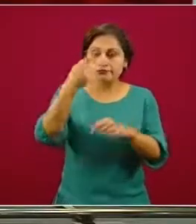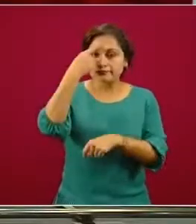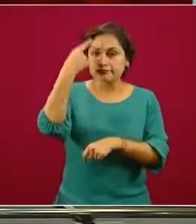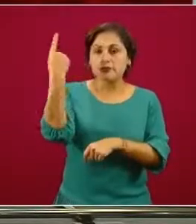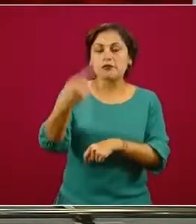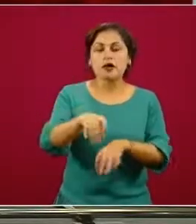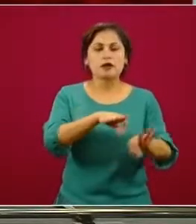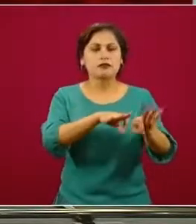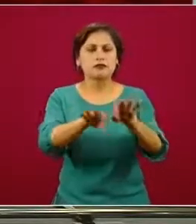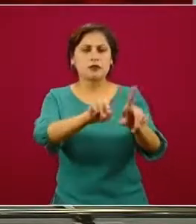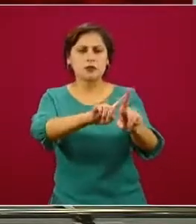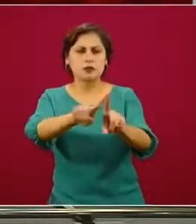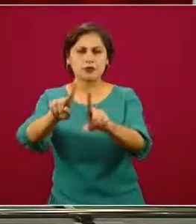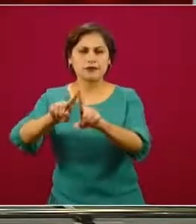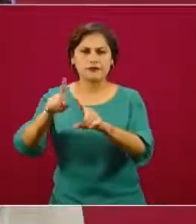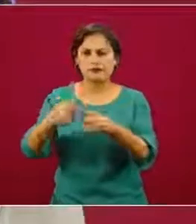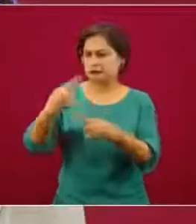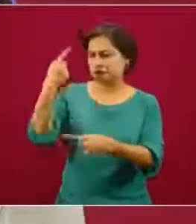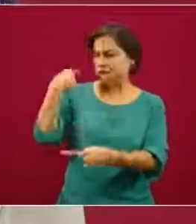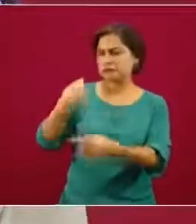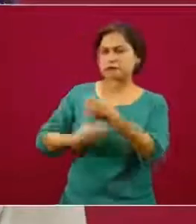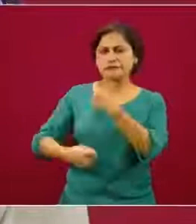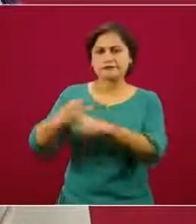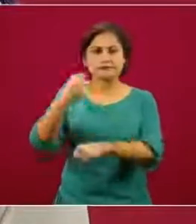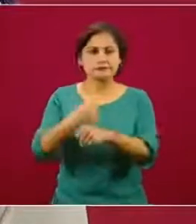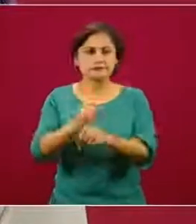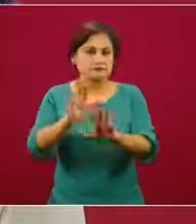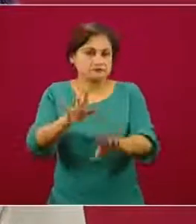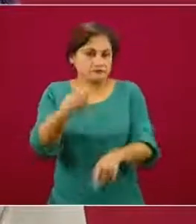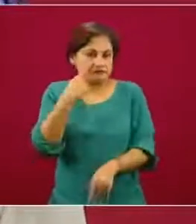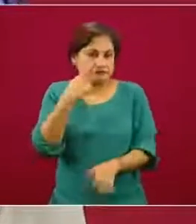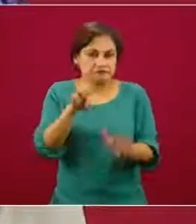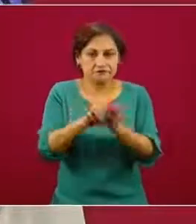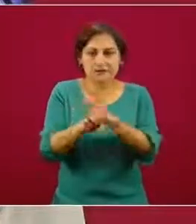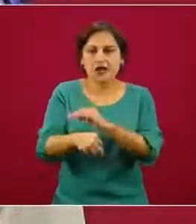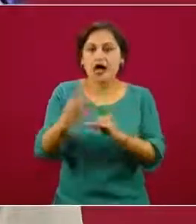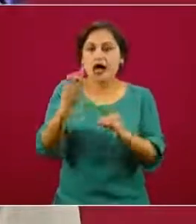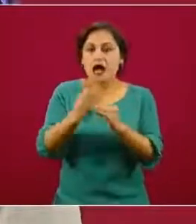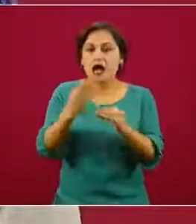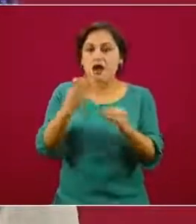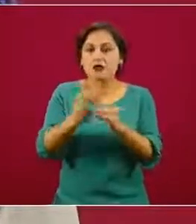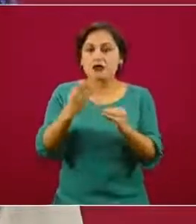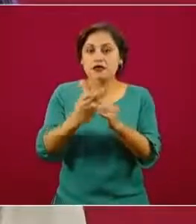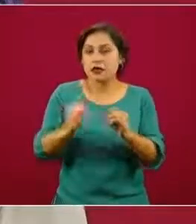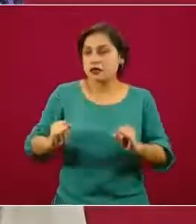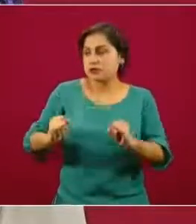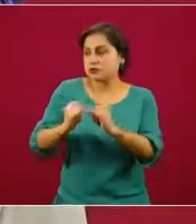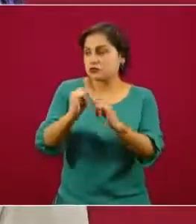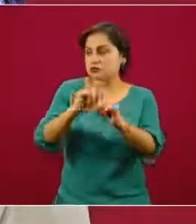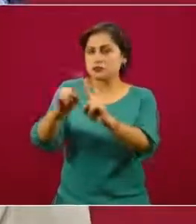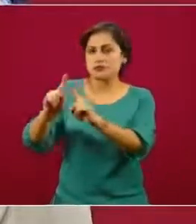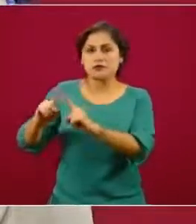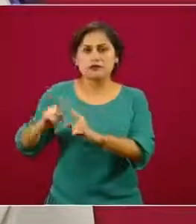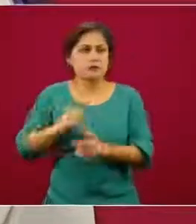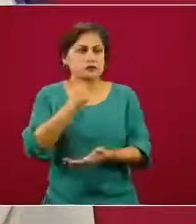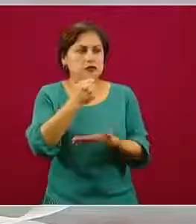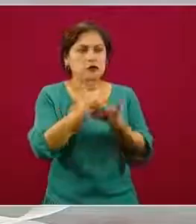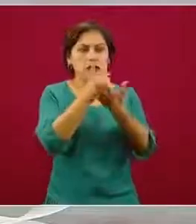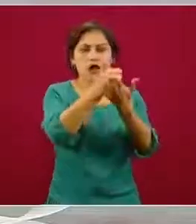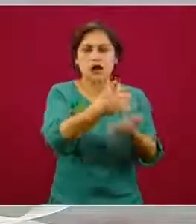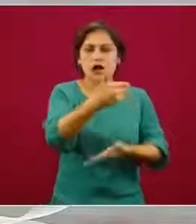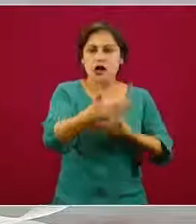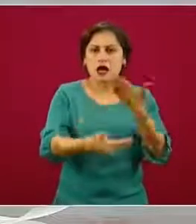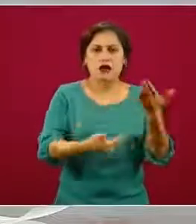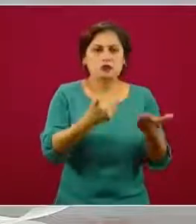el trabajo que llevan años haciendo. O sea, lo que están haciendo ahorita las organizaciones en términos de la contención es impresionante. Han migrado de